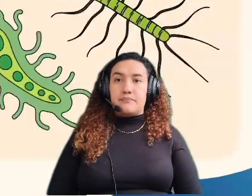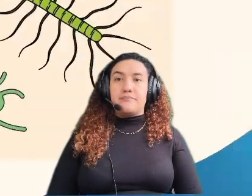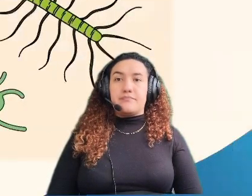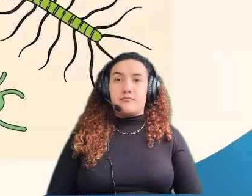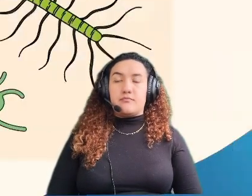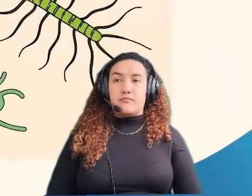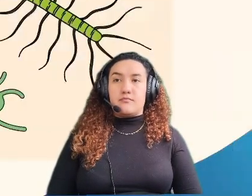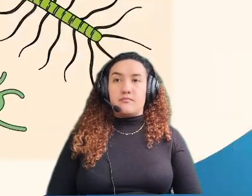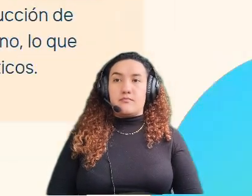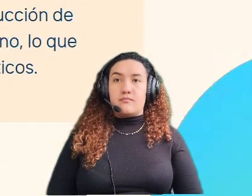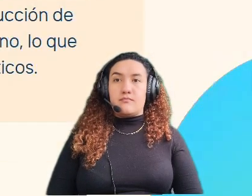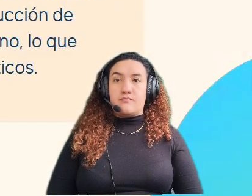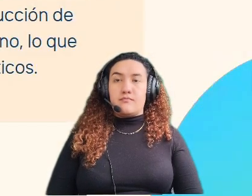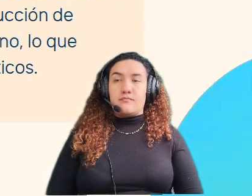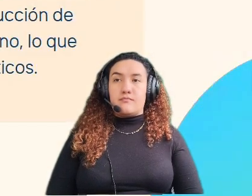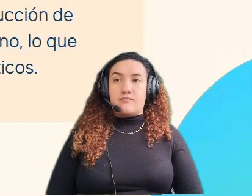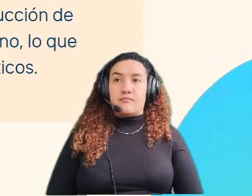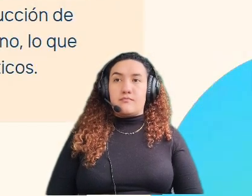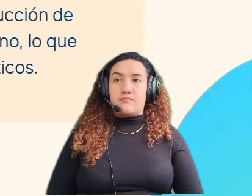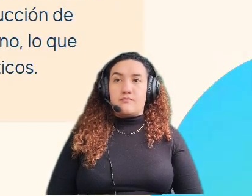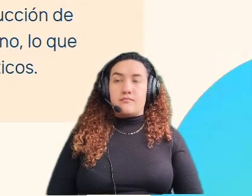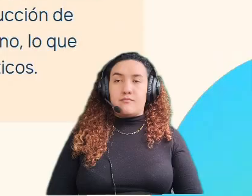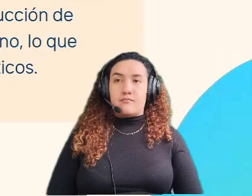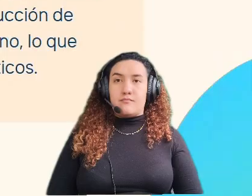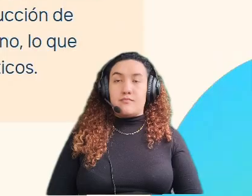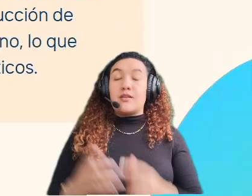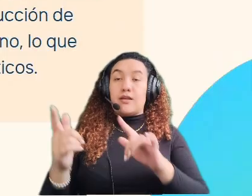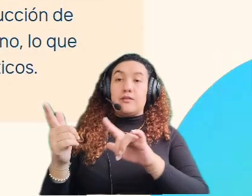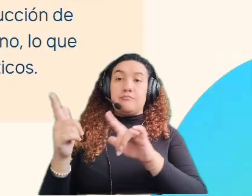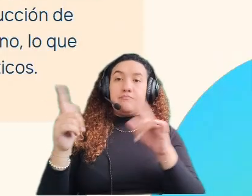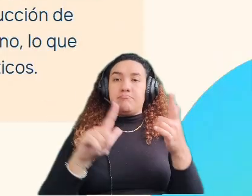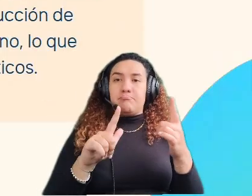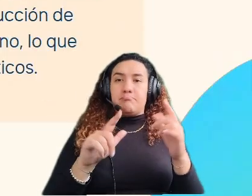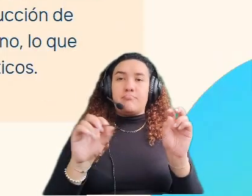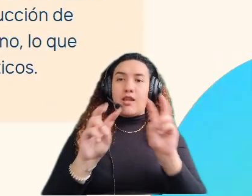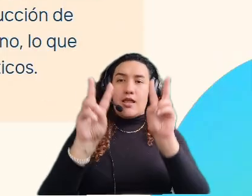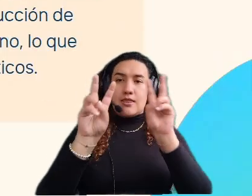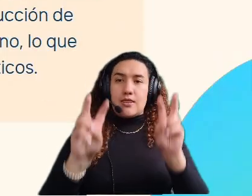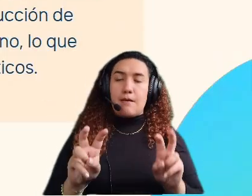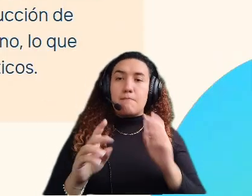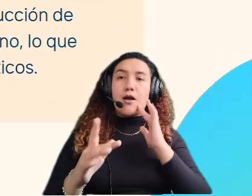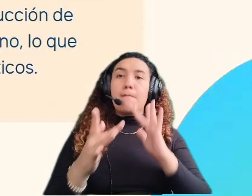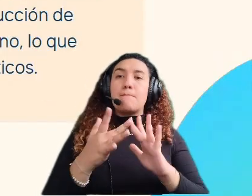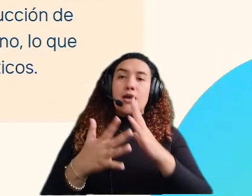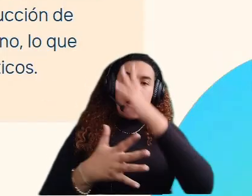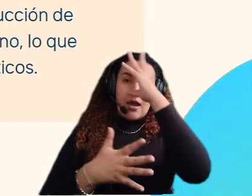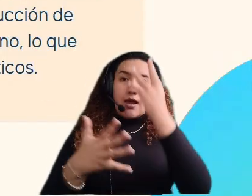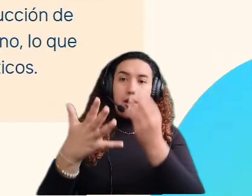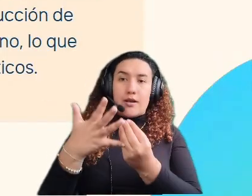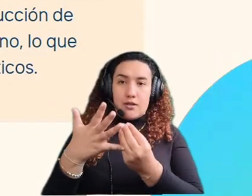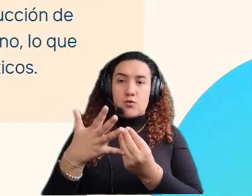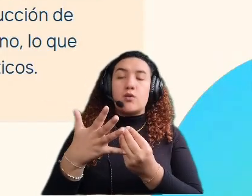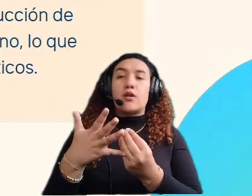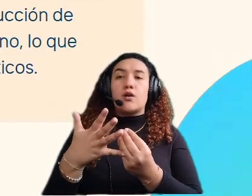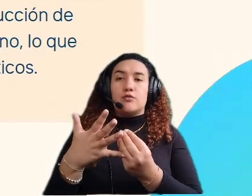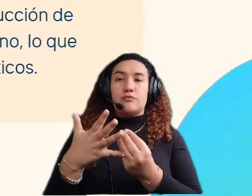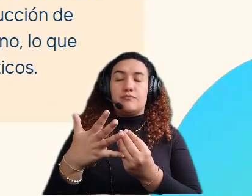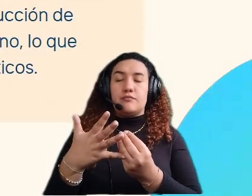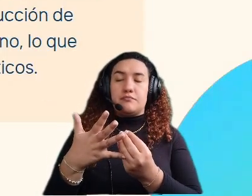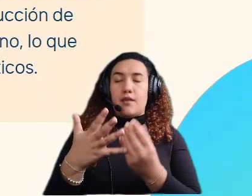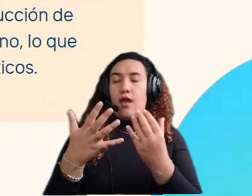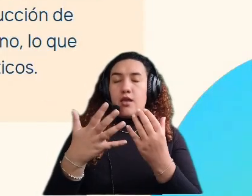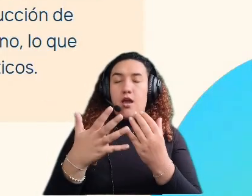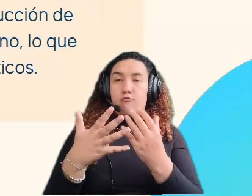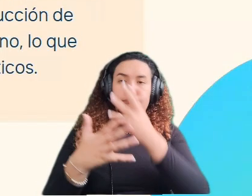Listo. Como veníamos entonces hablando, daremos paso a lo que serían lo que es los resultados finales.